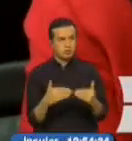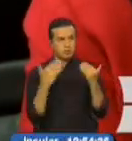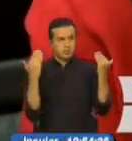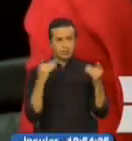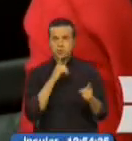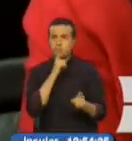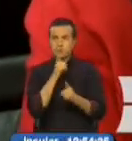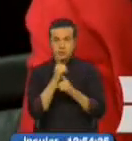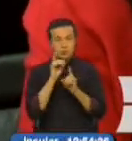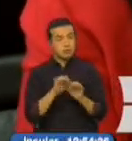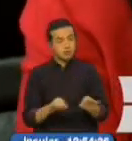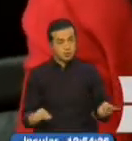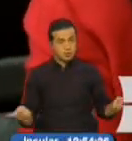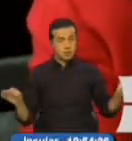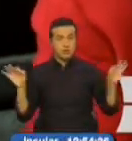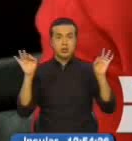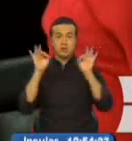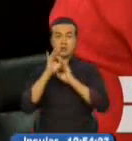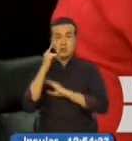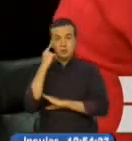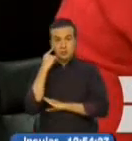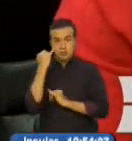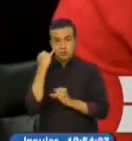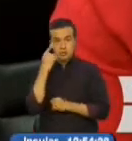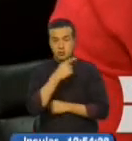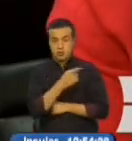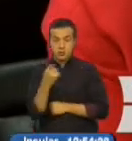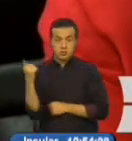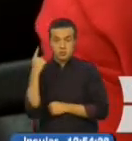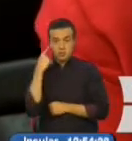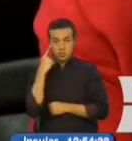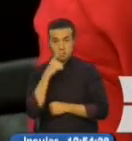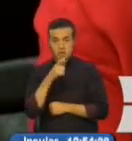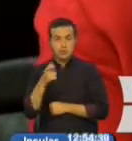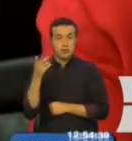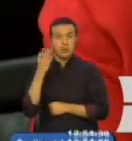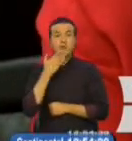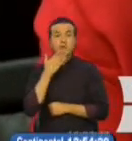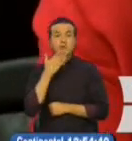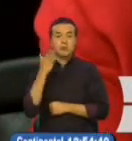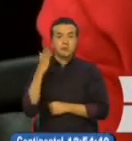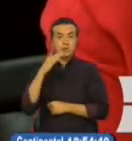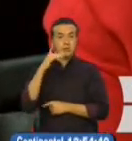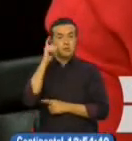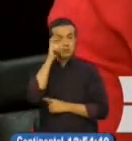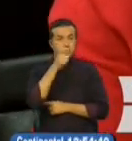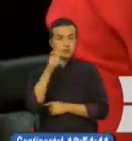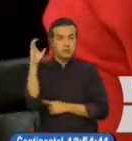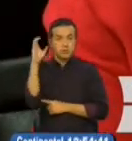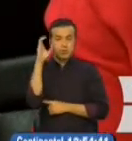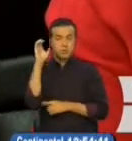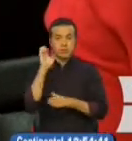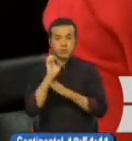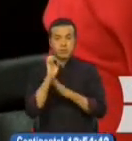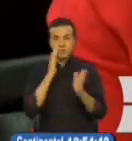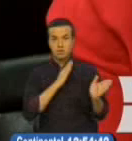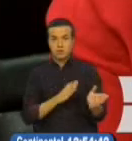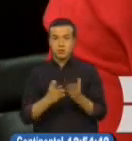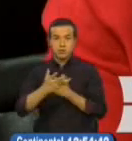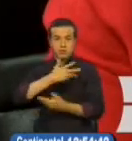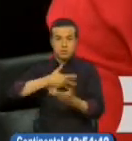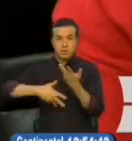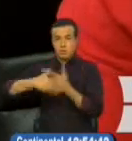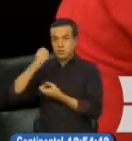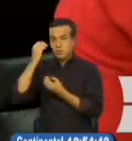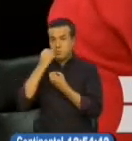eso es importante ver en este caso con las fiscalías colombiana y ecuatoriana ver este intercambio